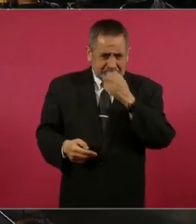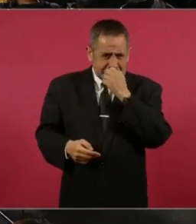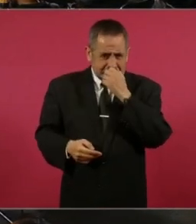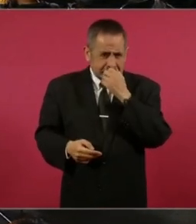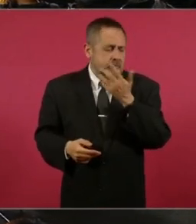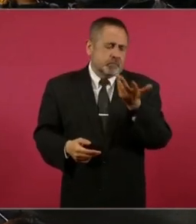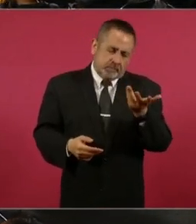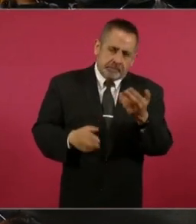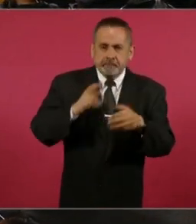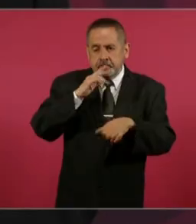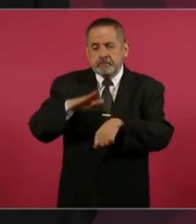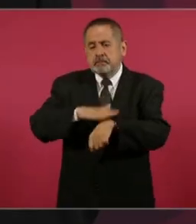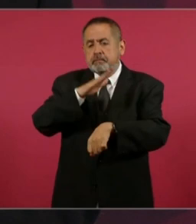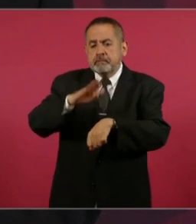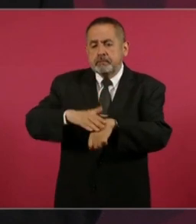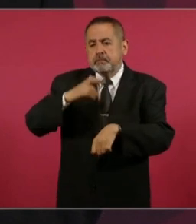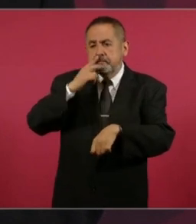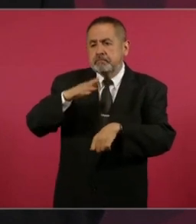sacó mejor